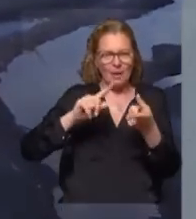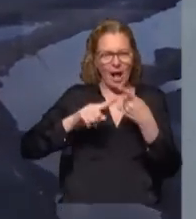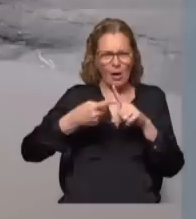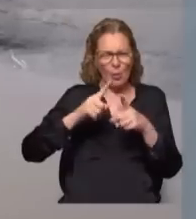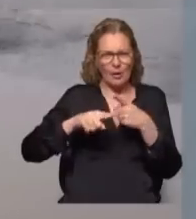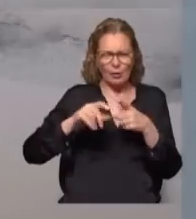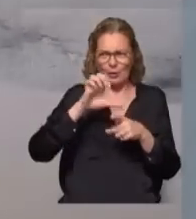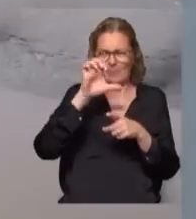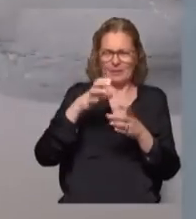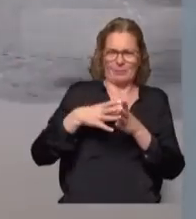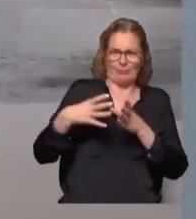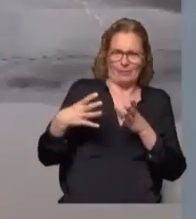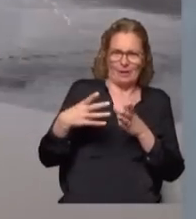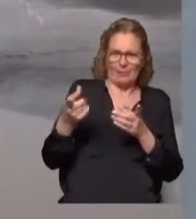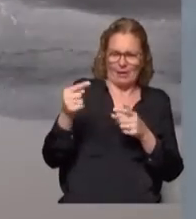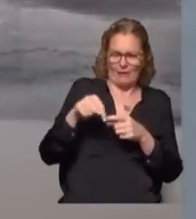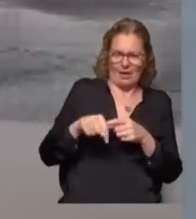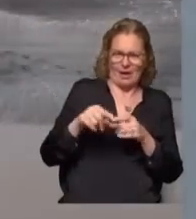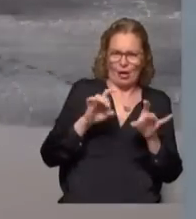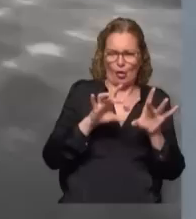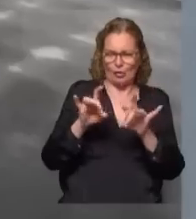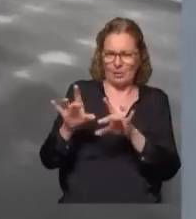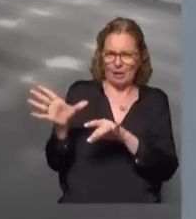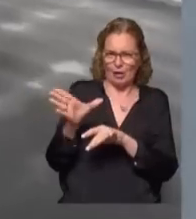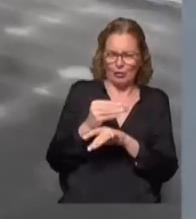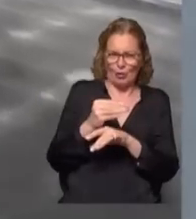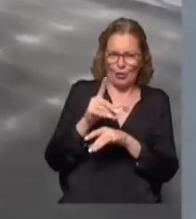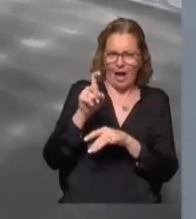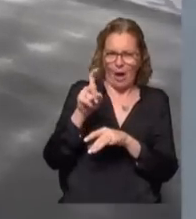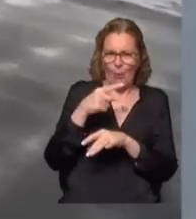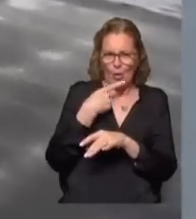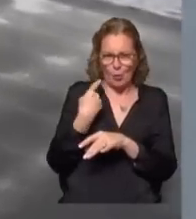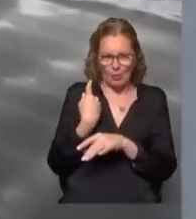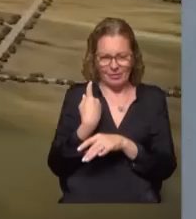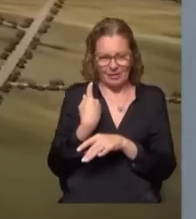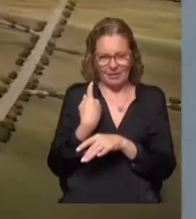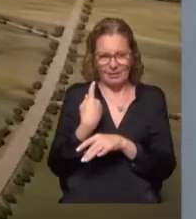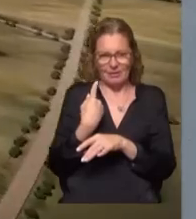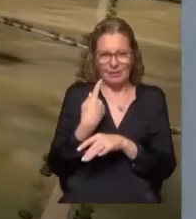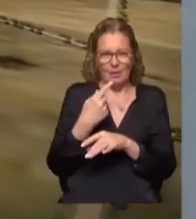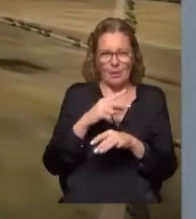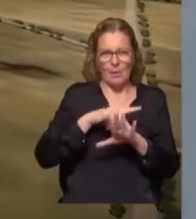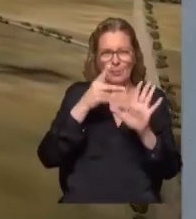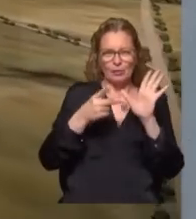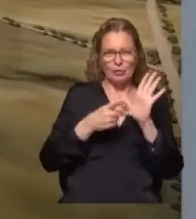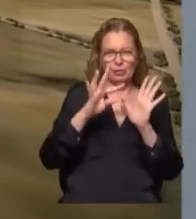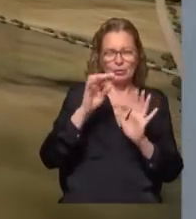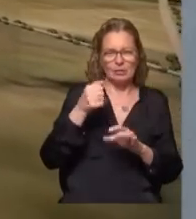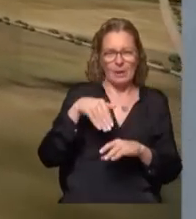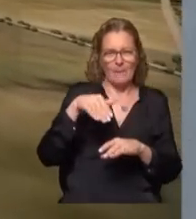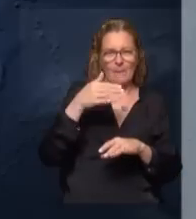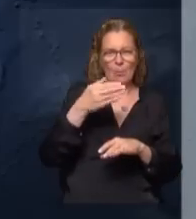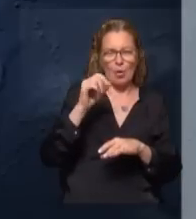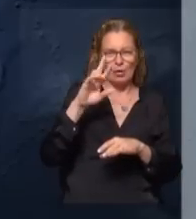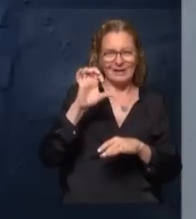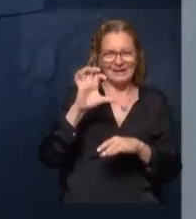multinacionales para que vengan a explotar y contaminar todas nuestras fuentes de agua dulce proyecto tambores una planta